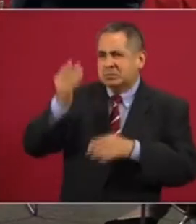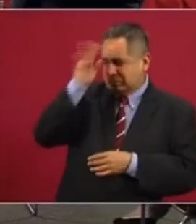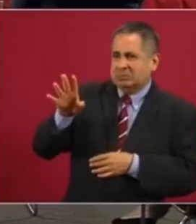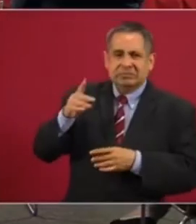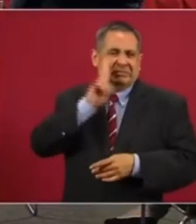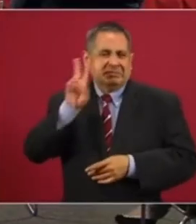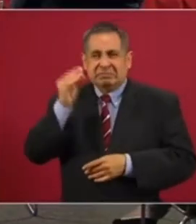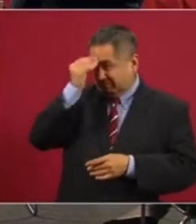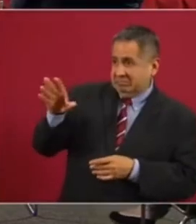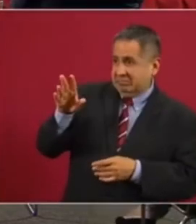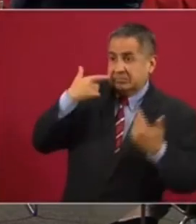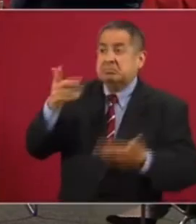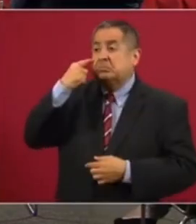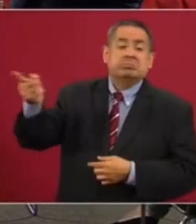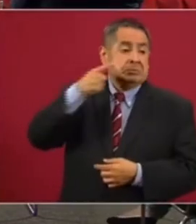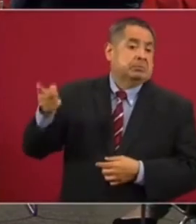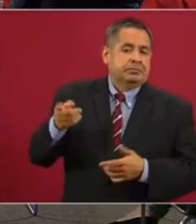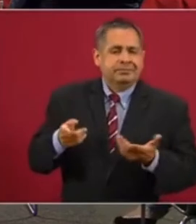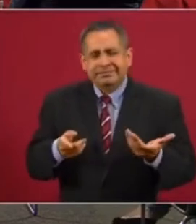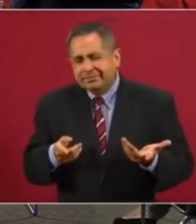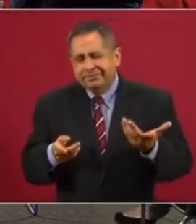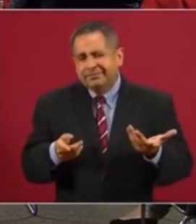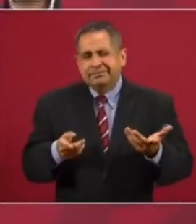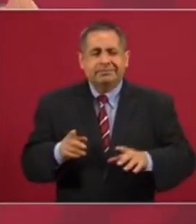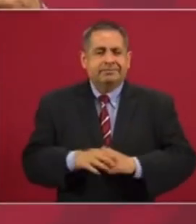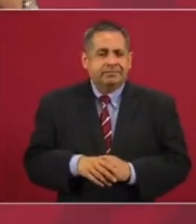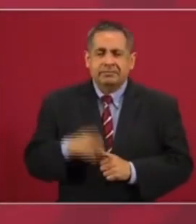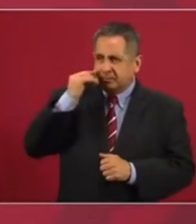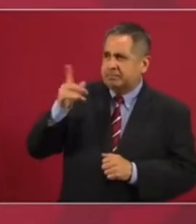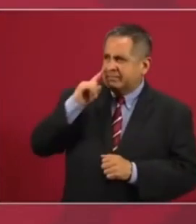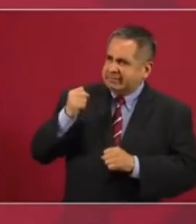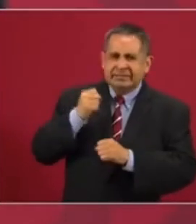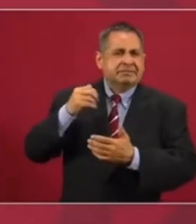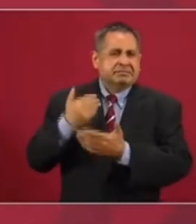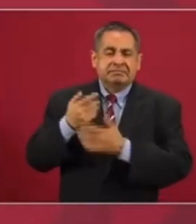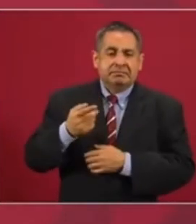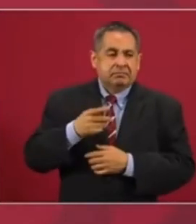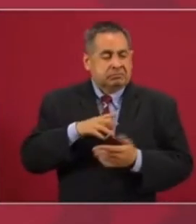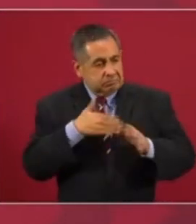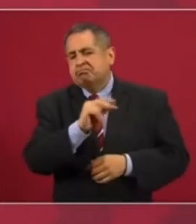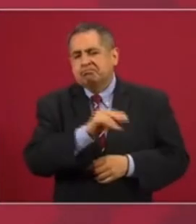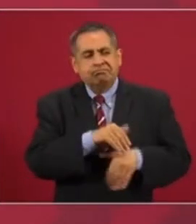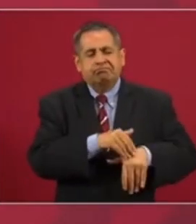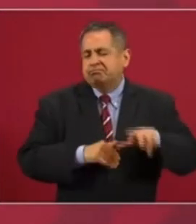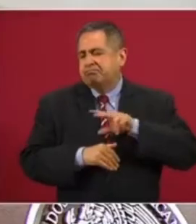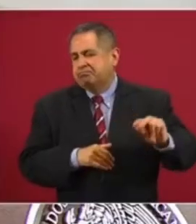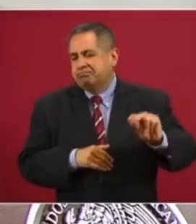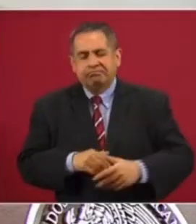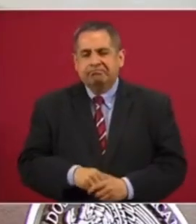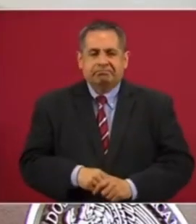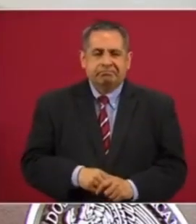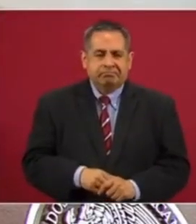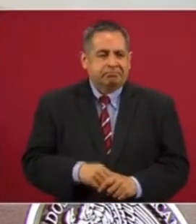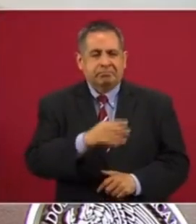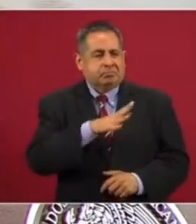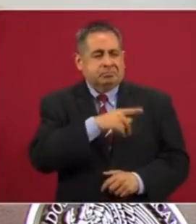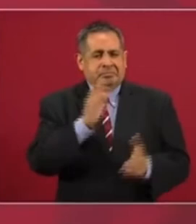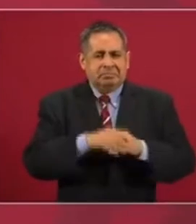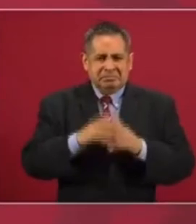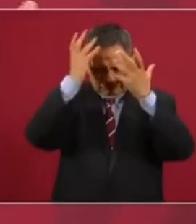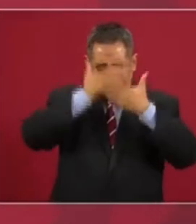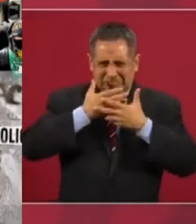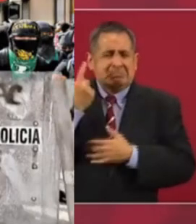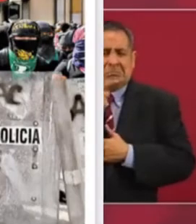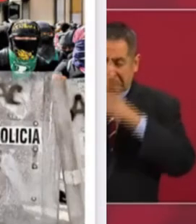medios que caigamos en una provocación. No, no tienen ni siquiera por qué